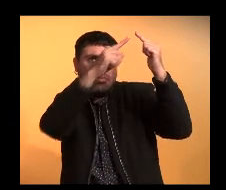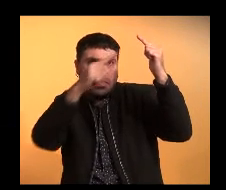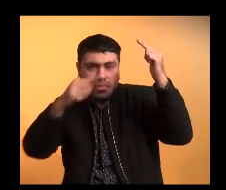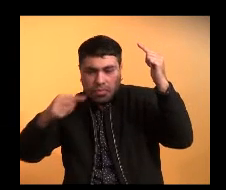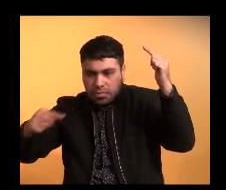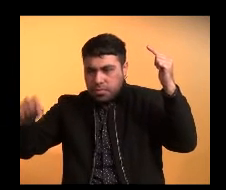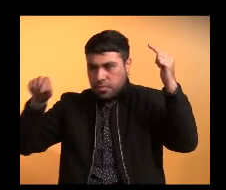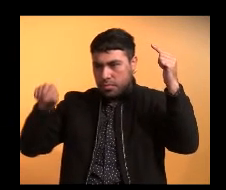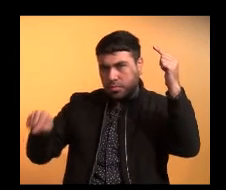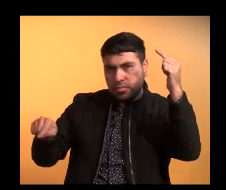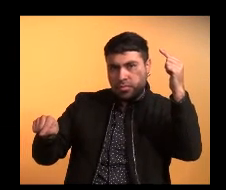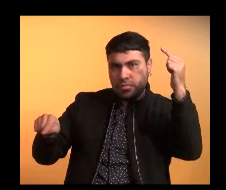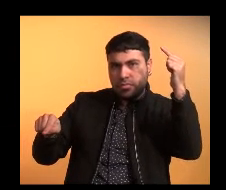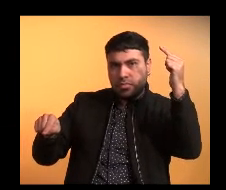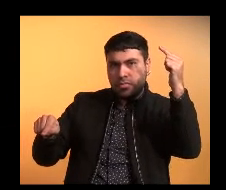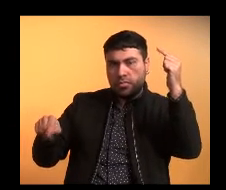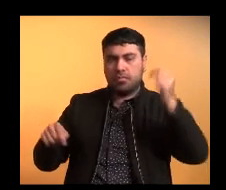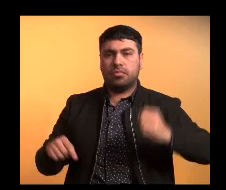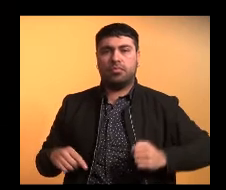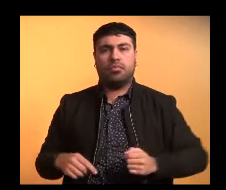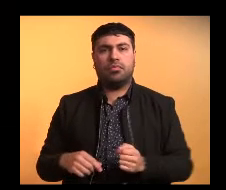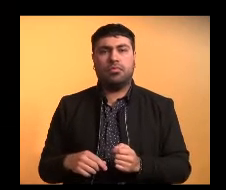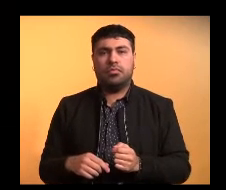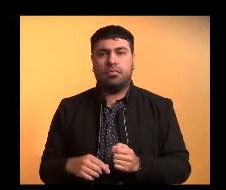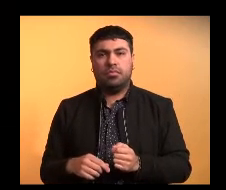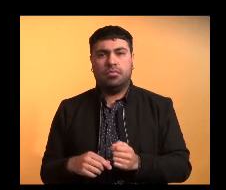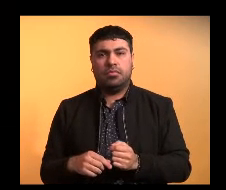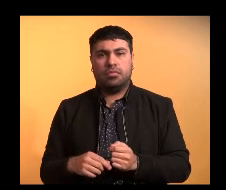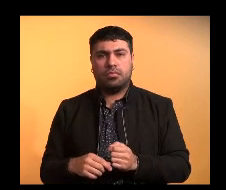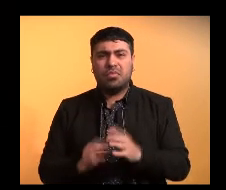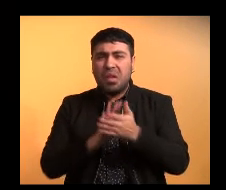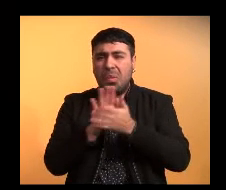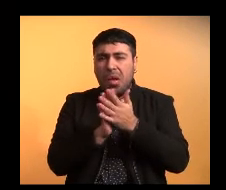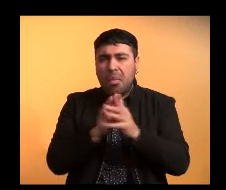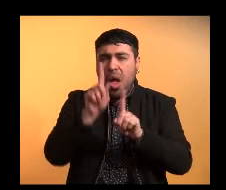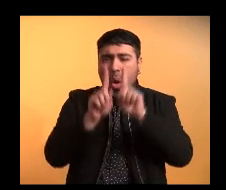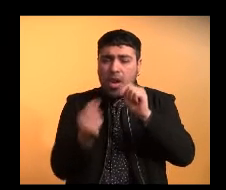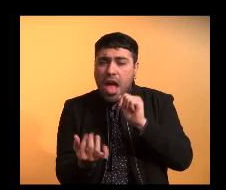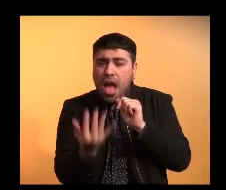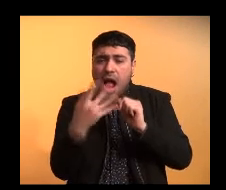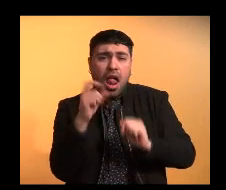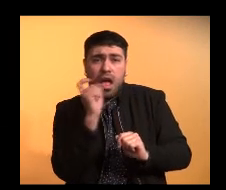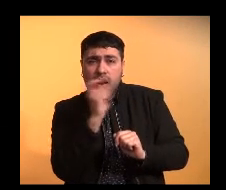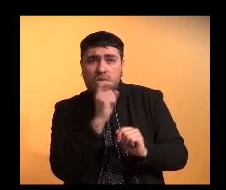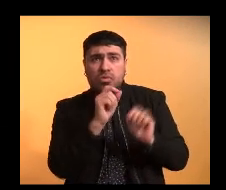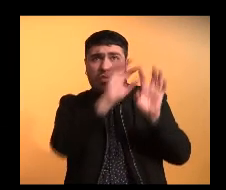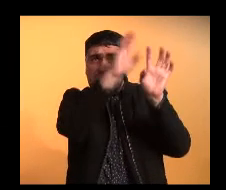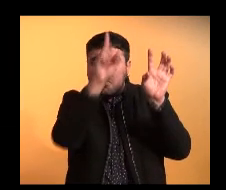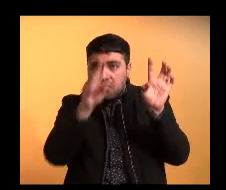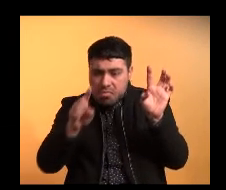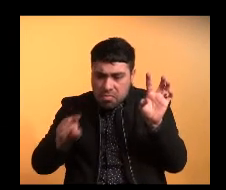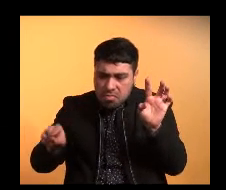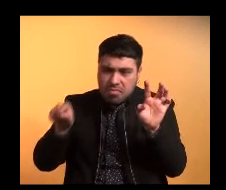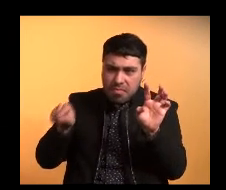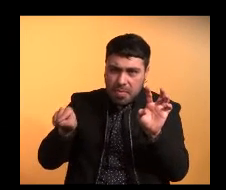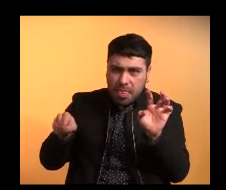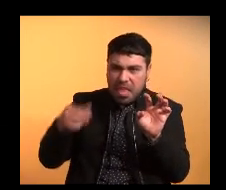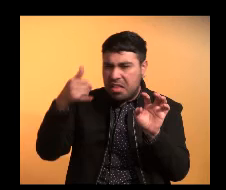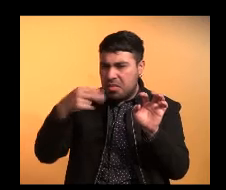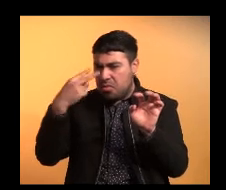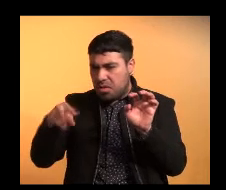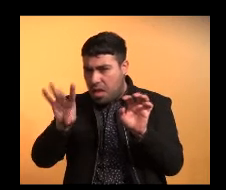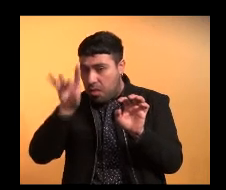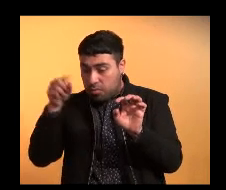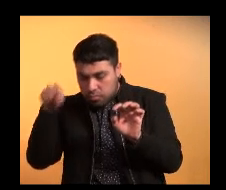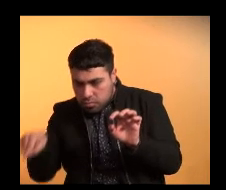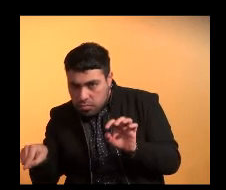usualmente vamos a encontrar algas en Antártica. Hay algunas especies, sobre todo algas rojas, que han sido descritas a mayor profundidad, 70 metros incluso,